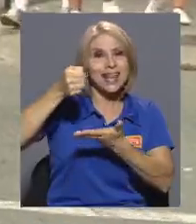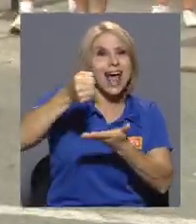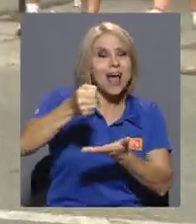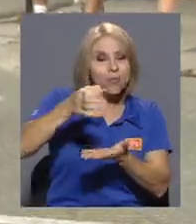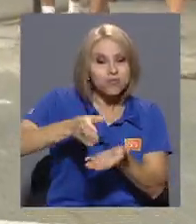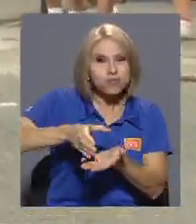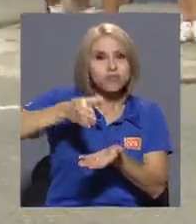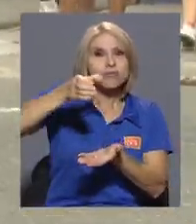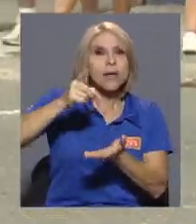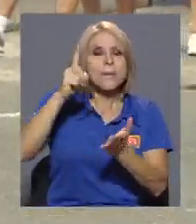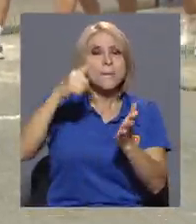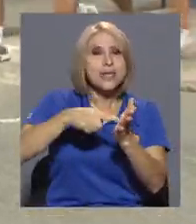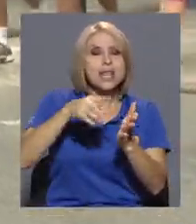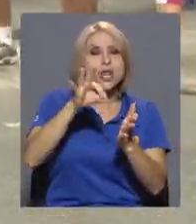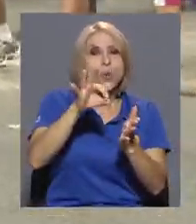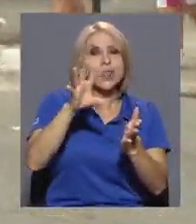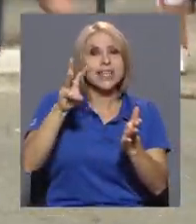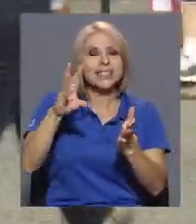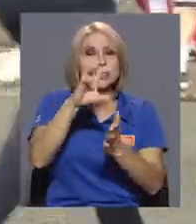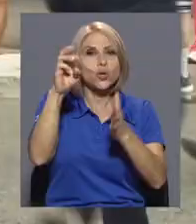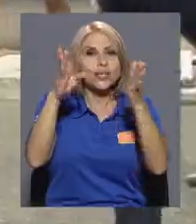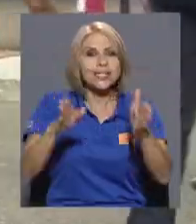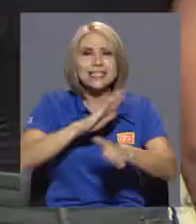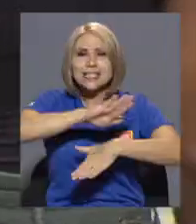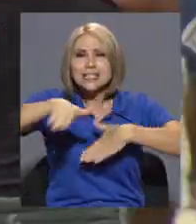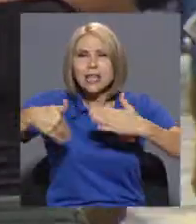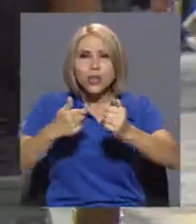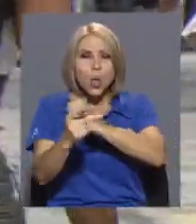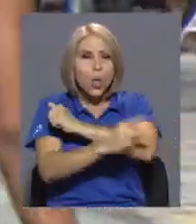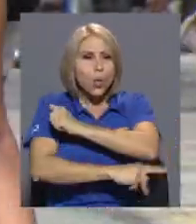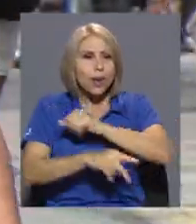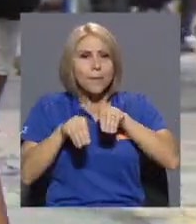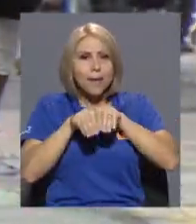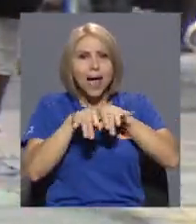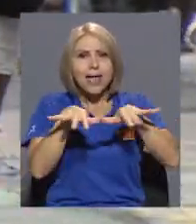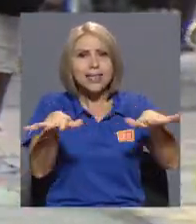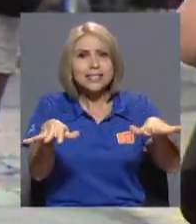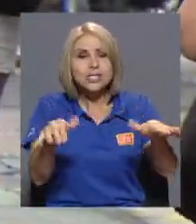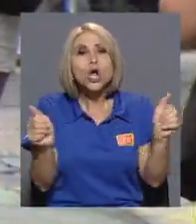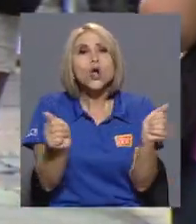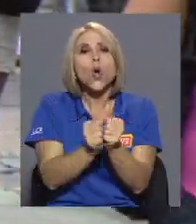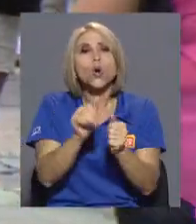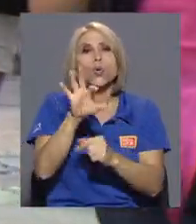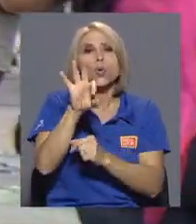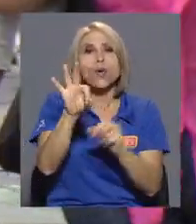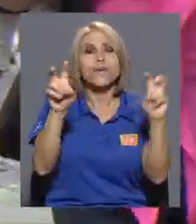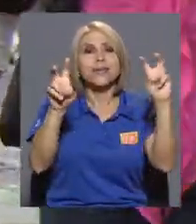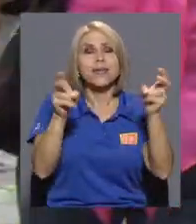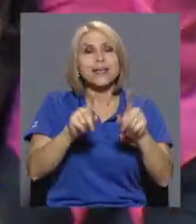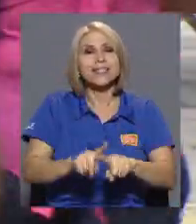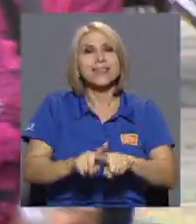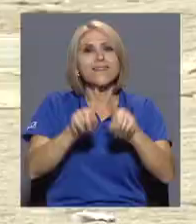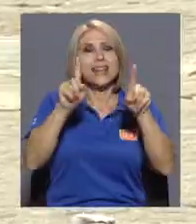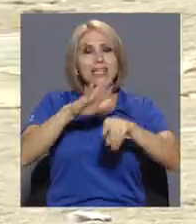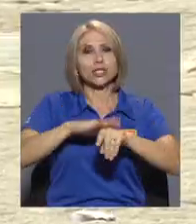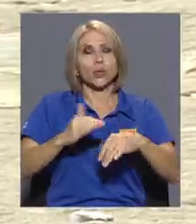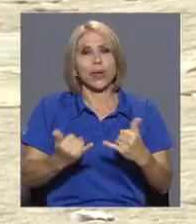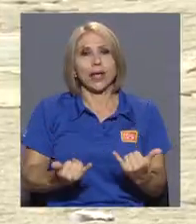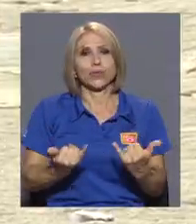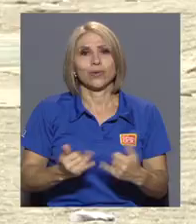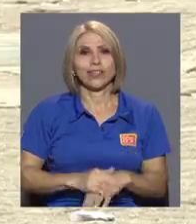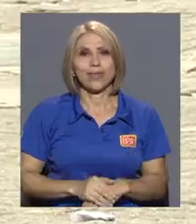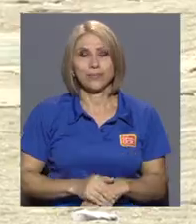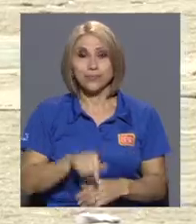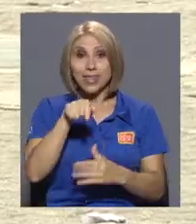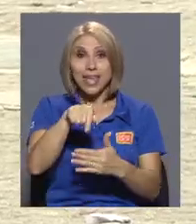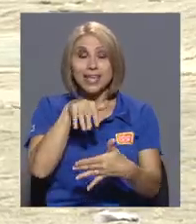1.096 costarricenses de todo el país y abordó nueve temas diferentes sobre actualidad dentro del